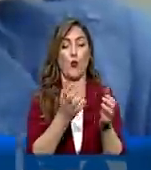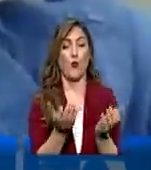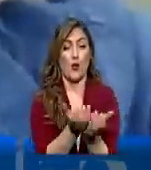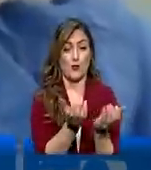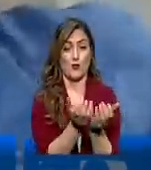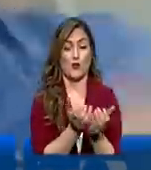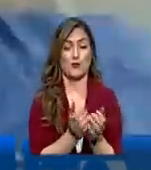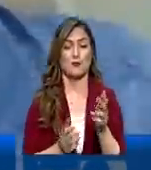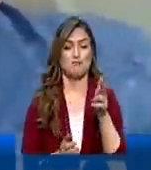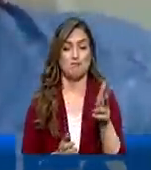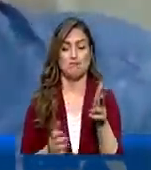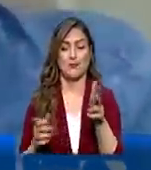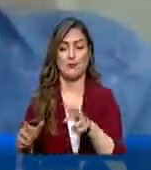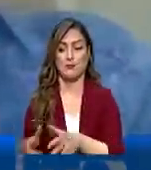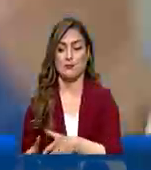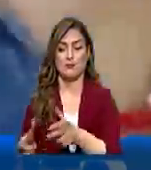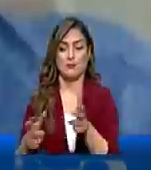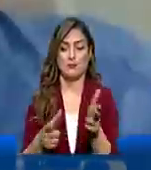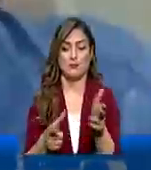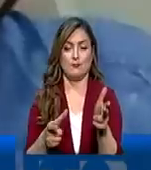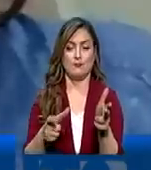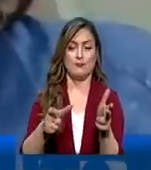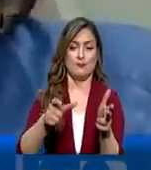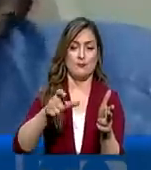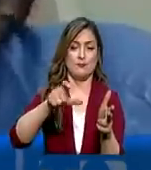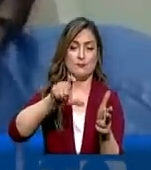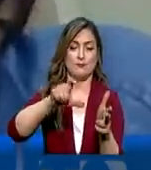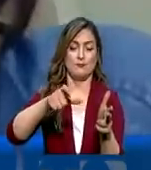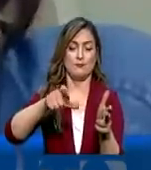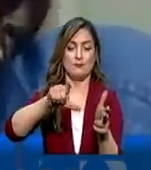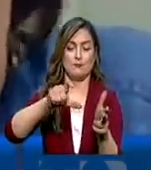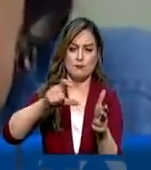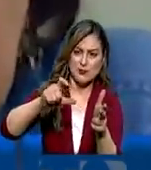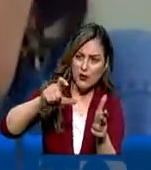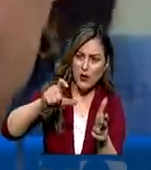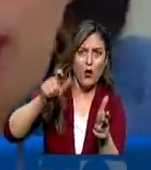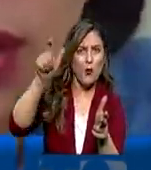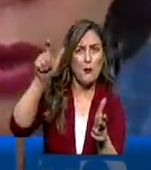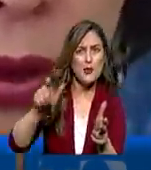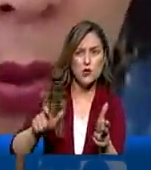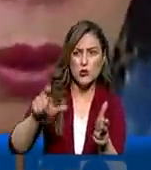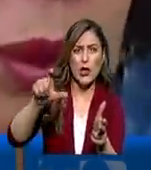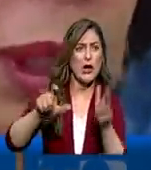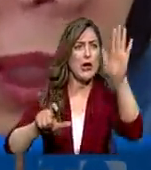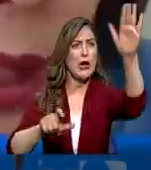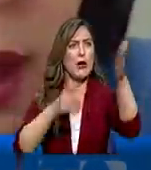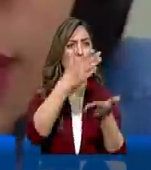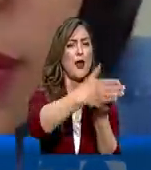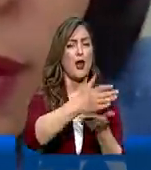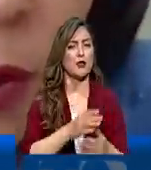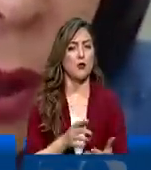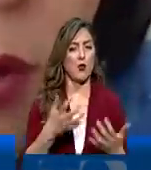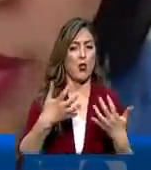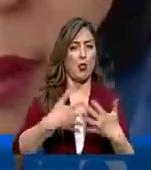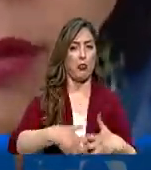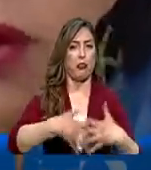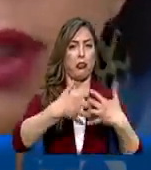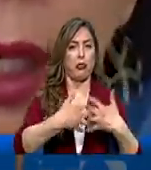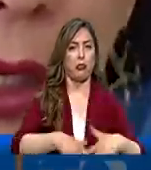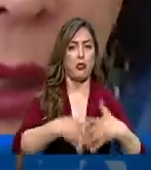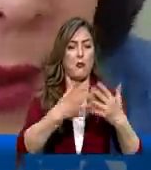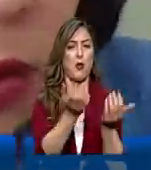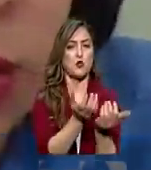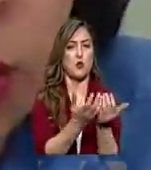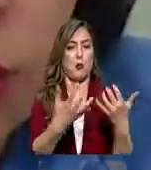estaba volteando, nos pudimos dar cuenta que había una persona dentro del contenedor, se pudo detener el proceso de